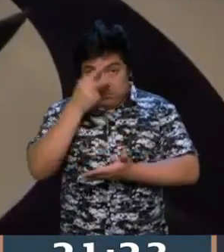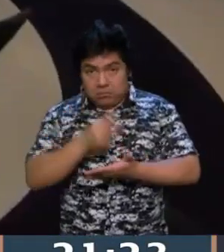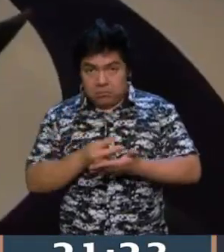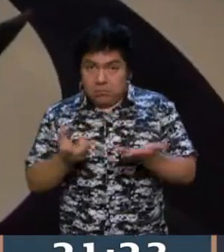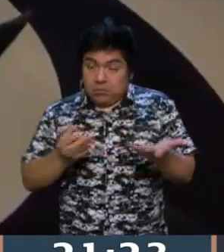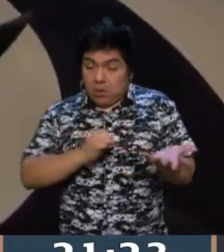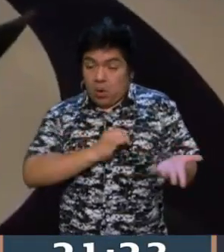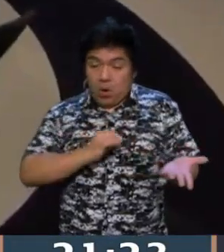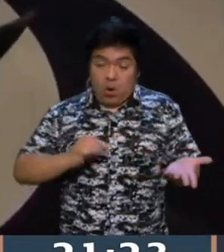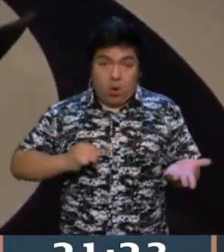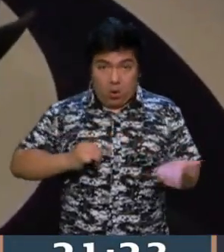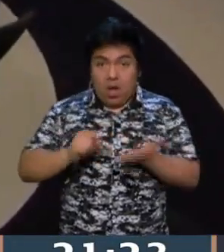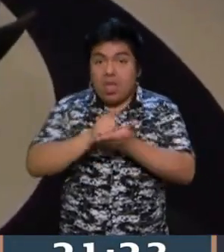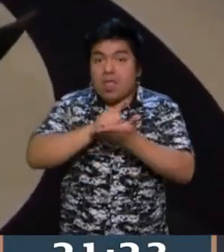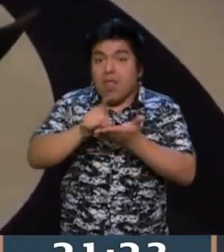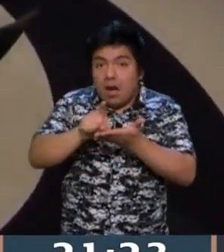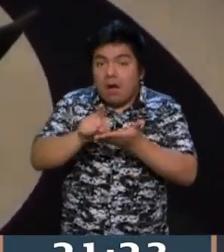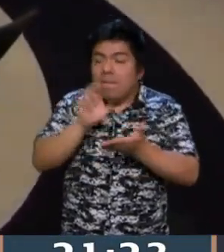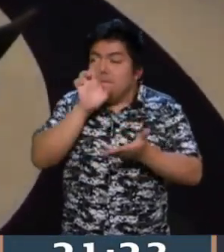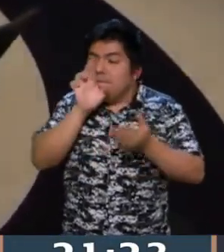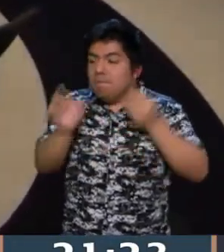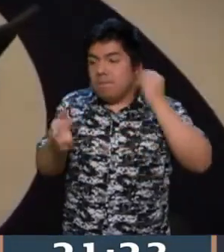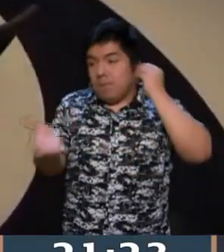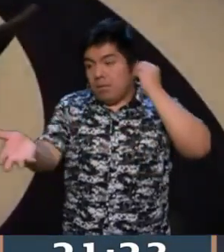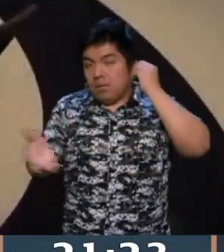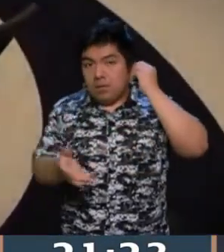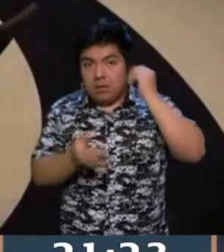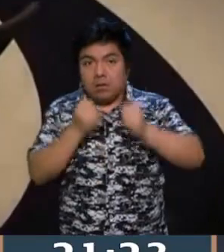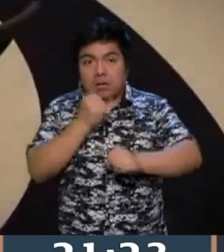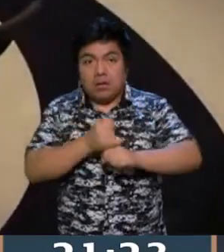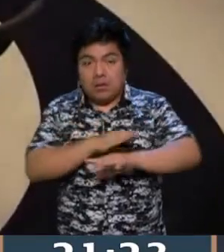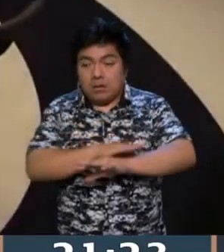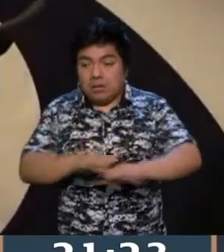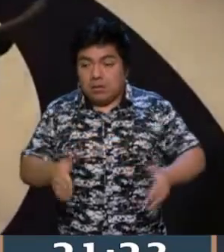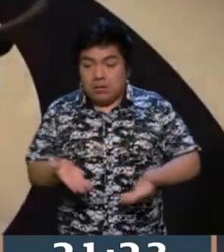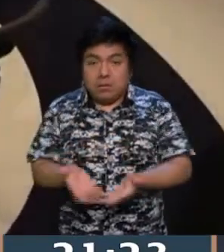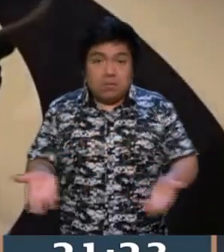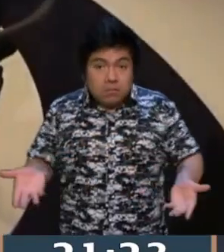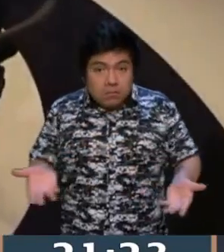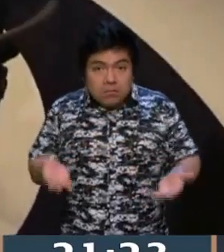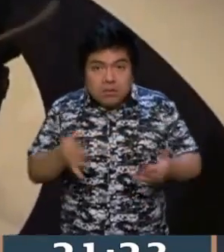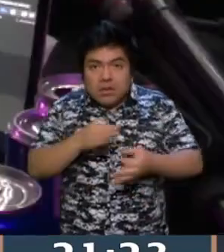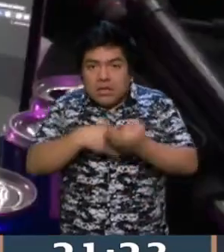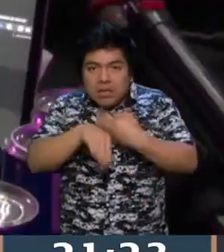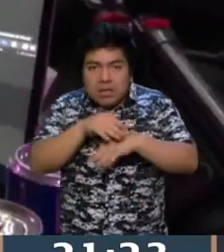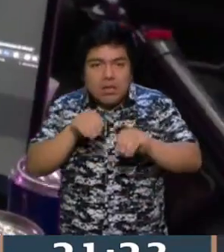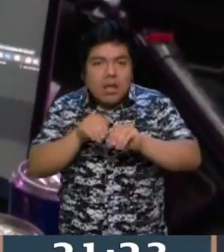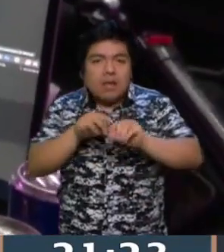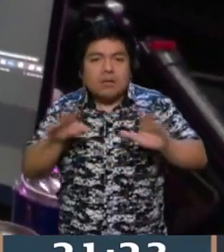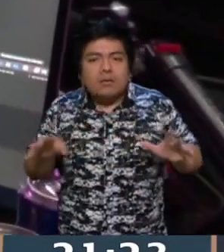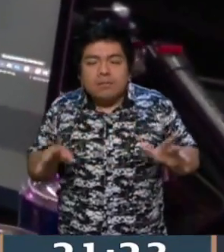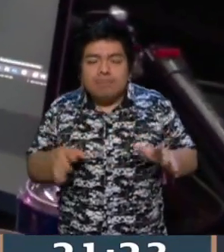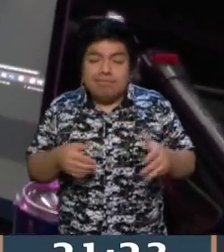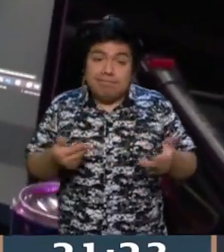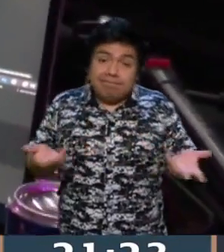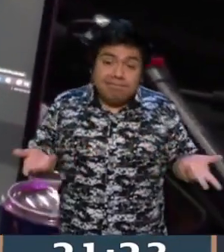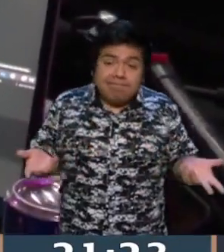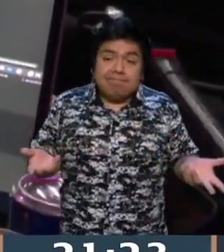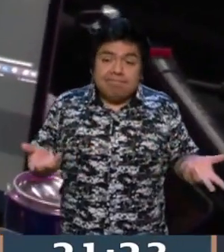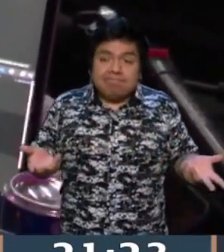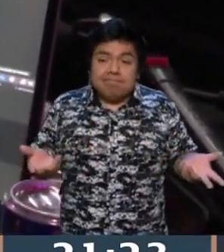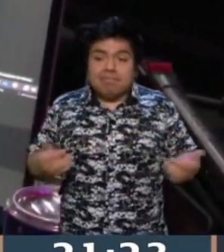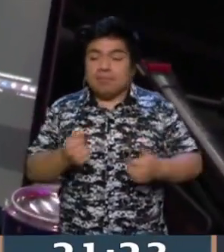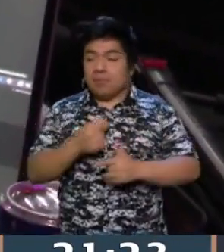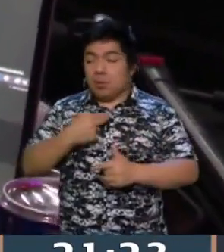como obligación el derecho a la información por parte de los ciudadanos y la transparencia. Y entonces en ese sentido